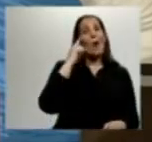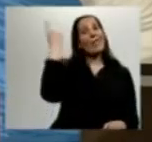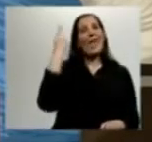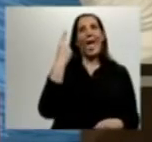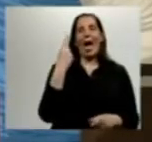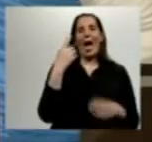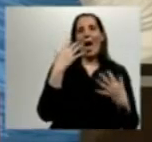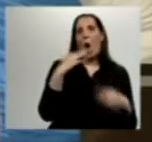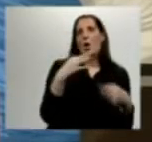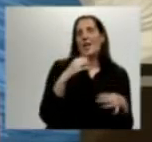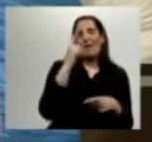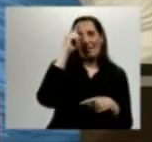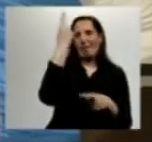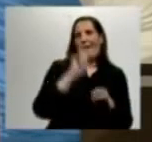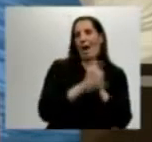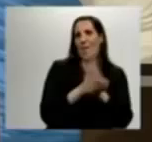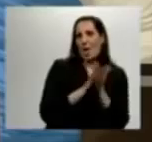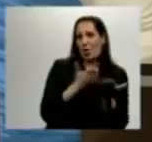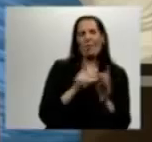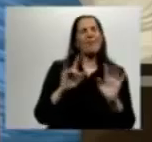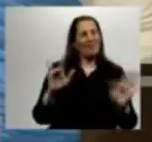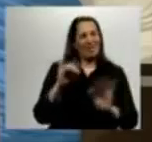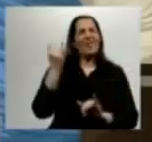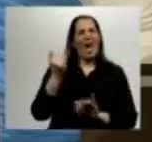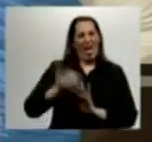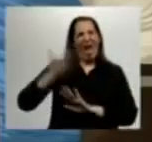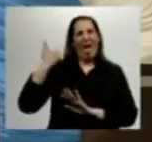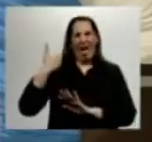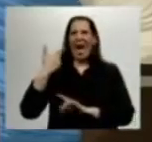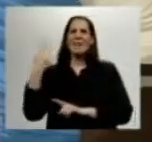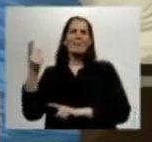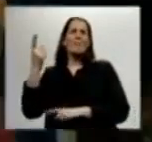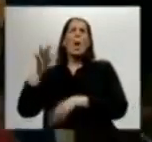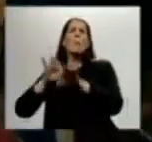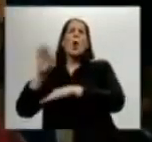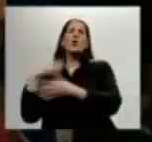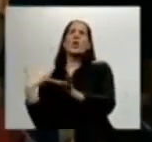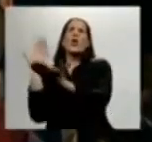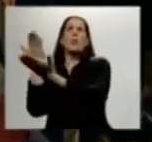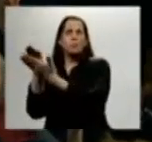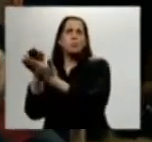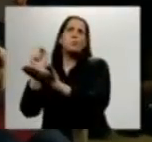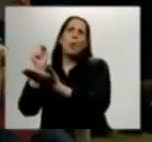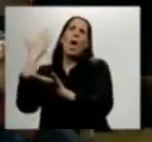el código. El anteproyecto de Bibiloni en el año